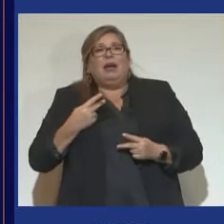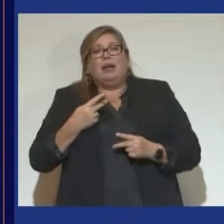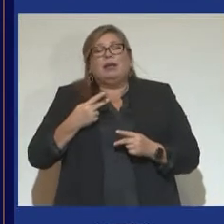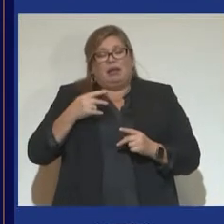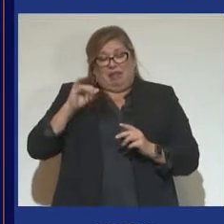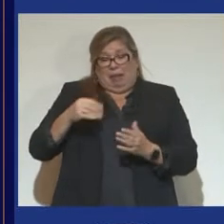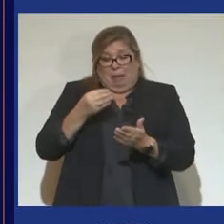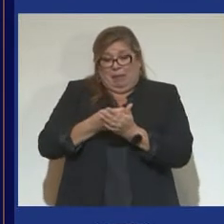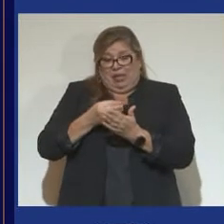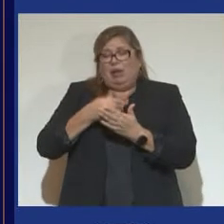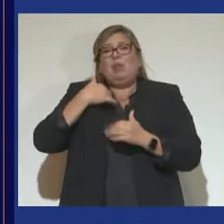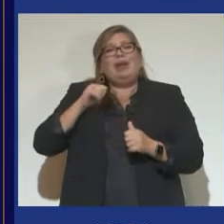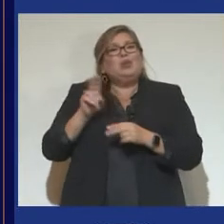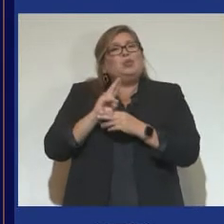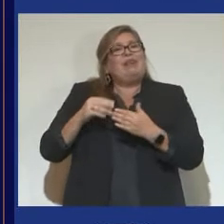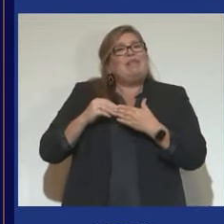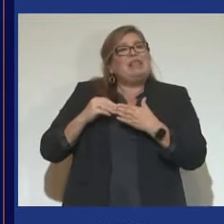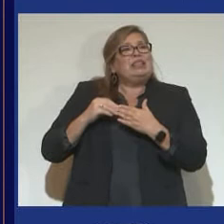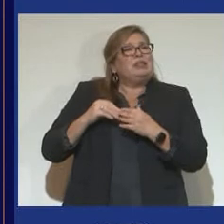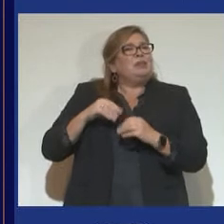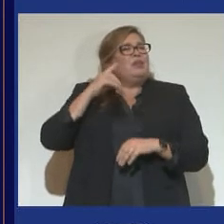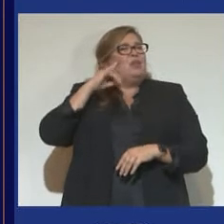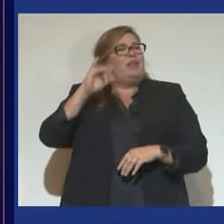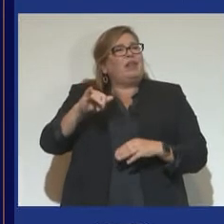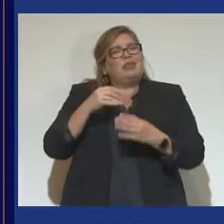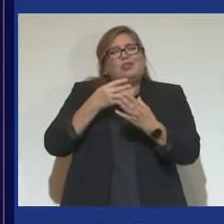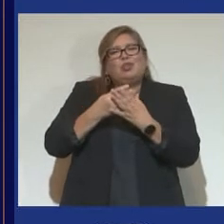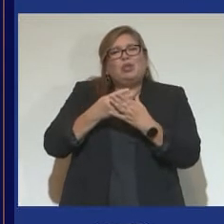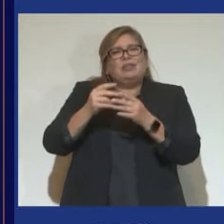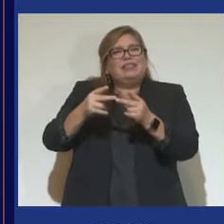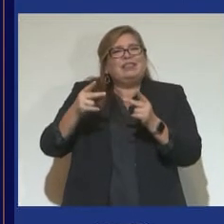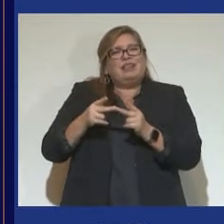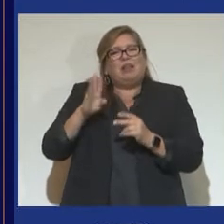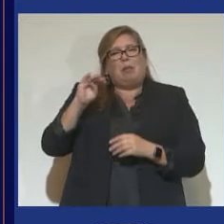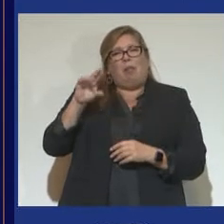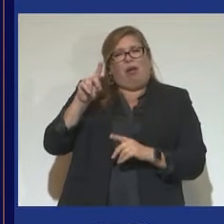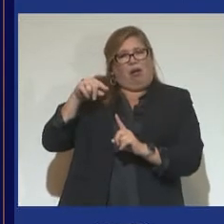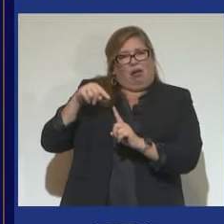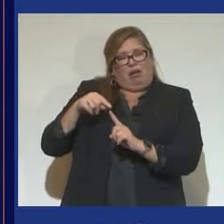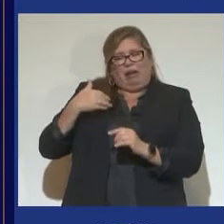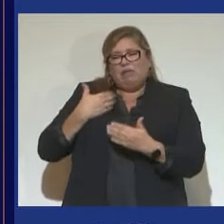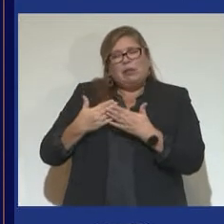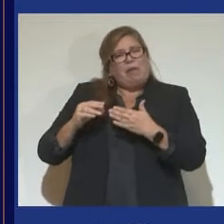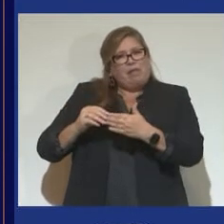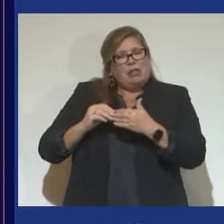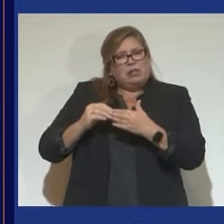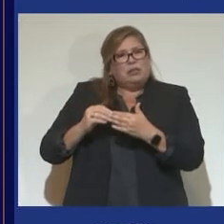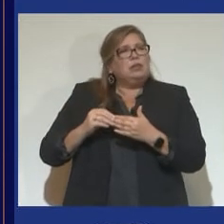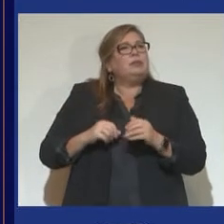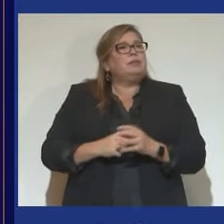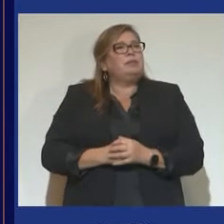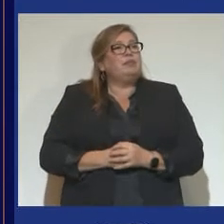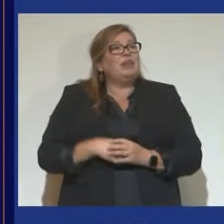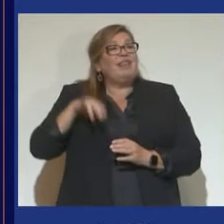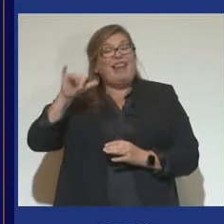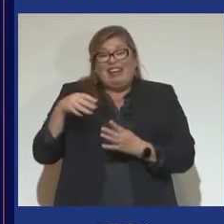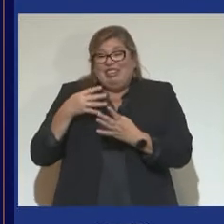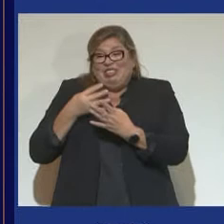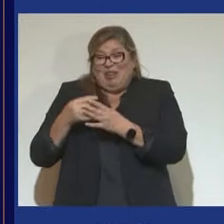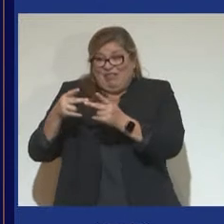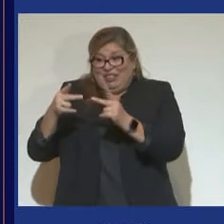del dinero fue regreso y podemos usar esto estás este bono de reconstruir las celdas de